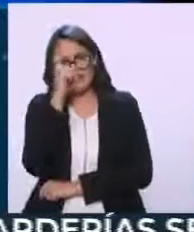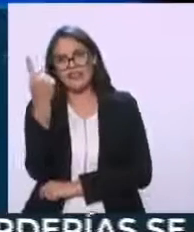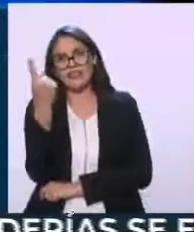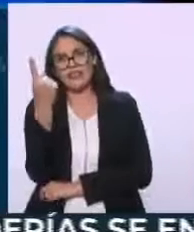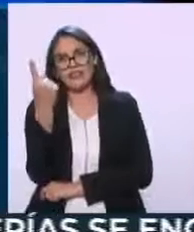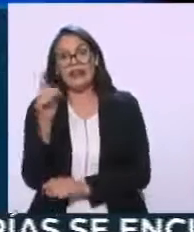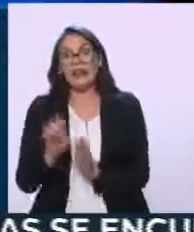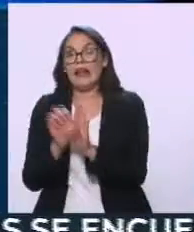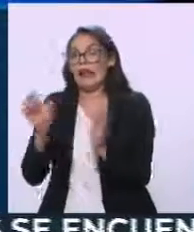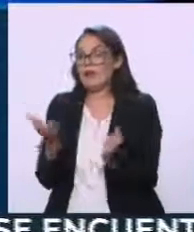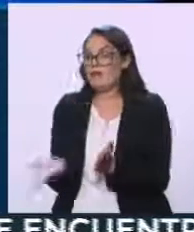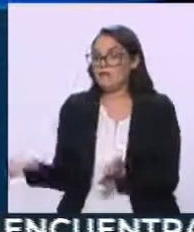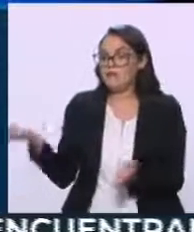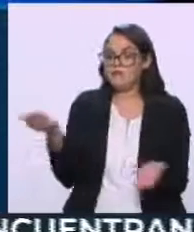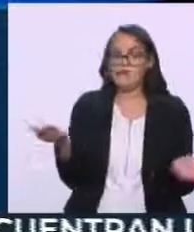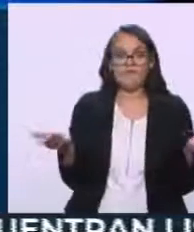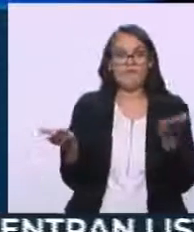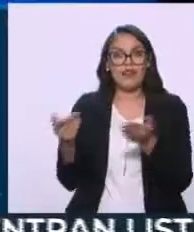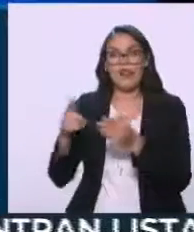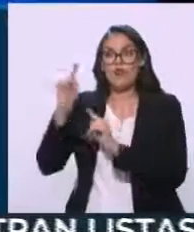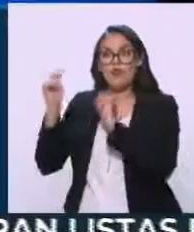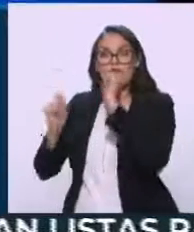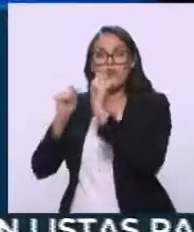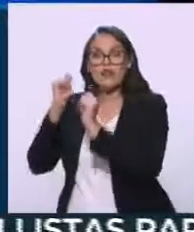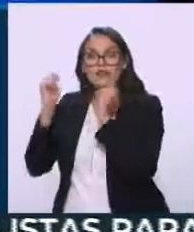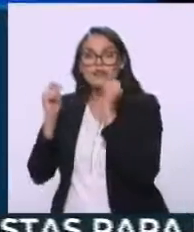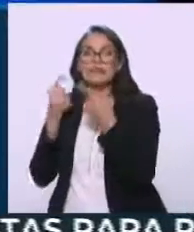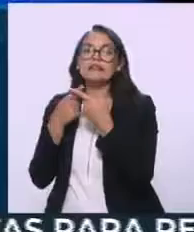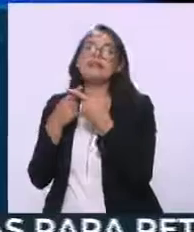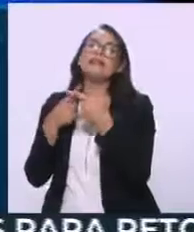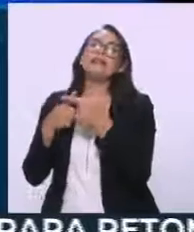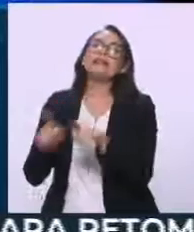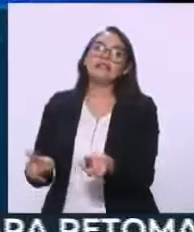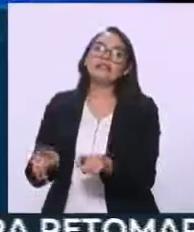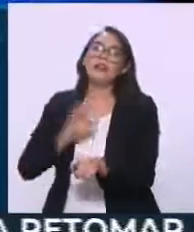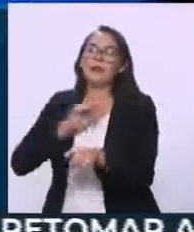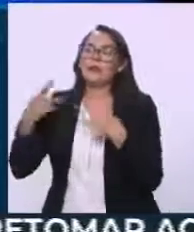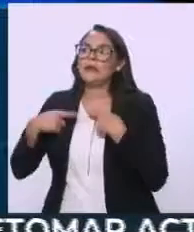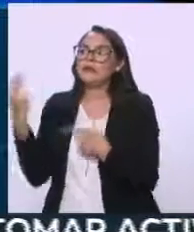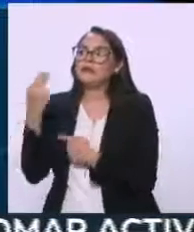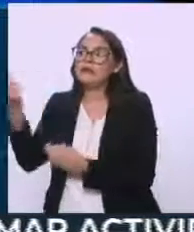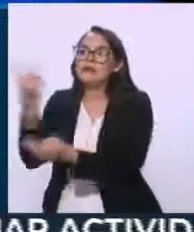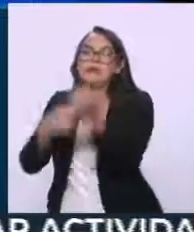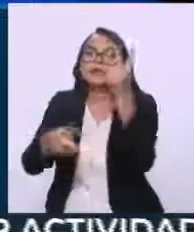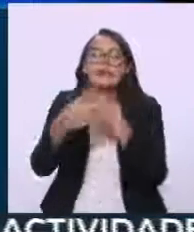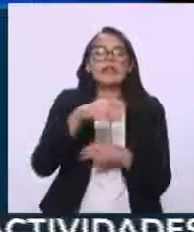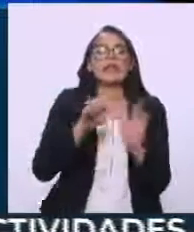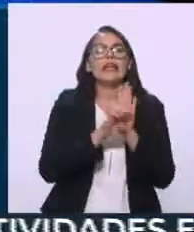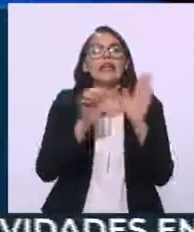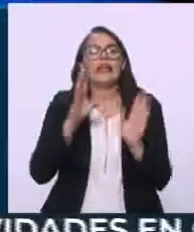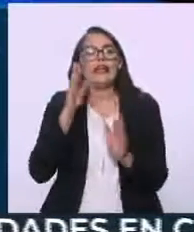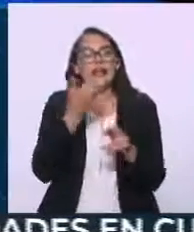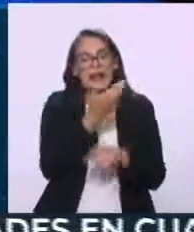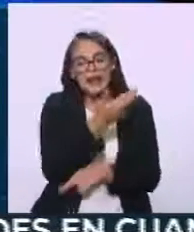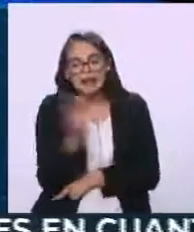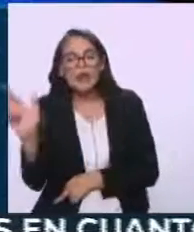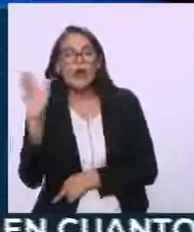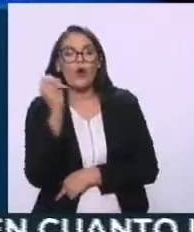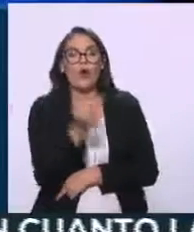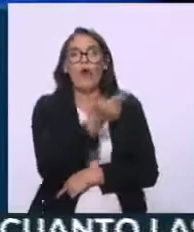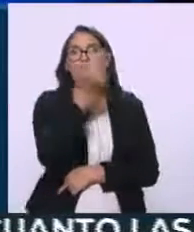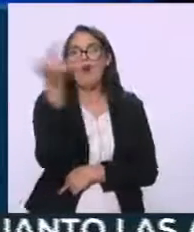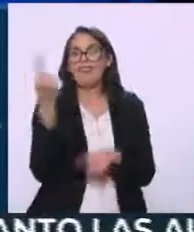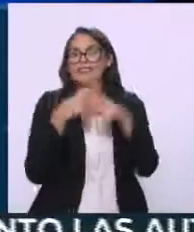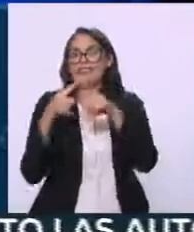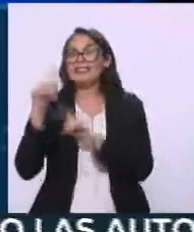turismo. El turismo pues depende mucho del consumo social y además está muy atomizado, ¿no? En pequeños restaurantes, en muchos hoteles, pero la